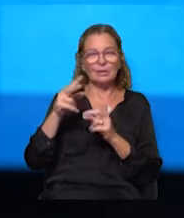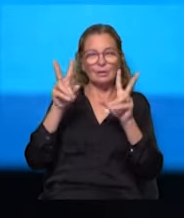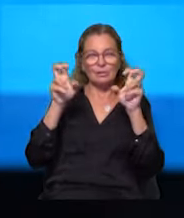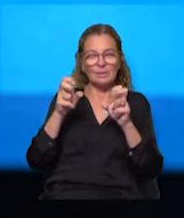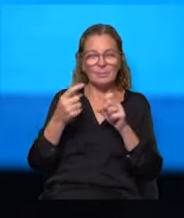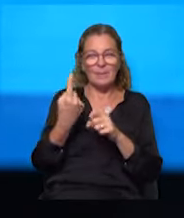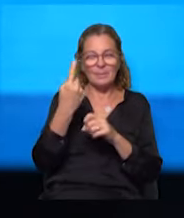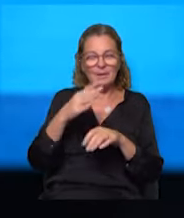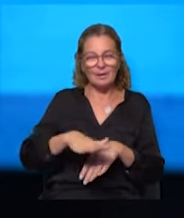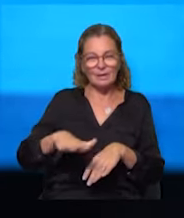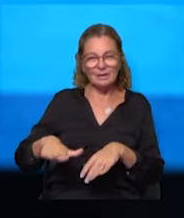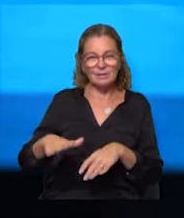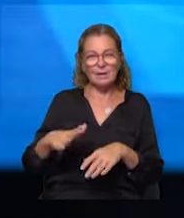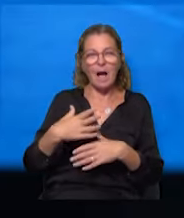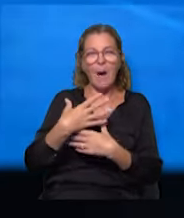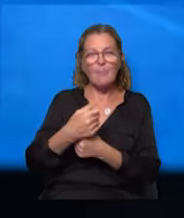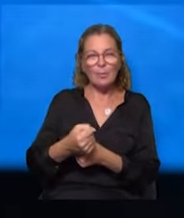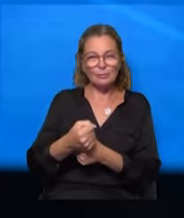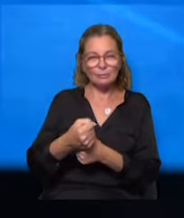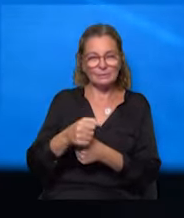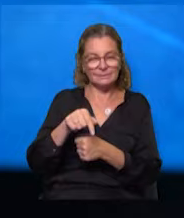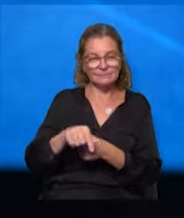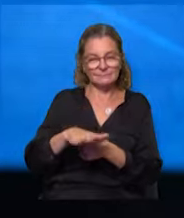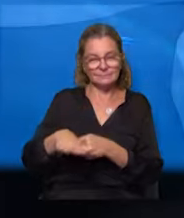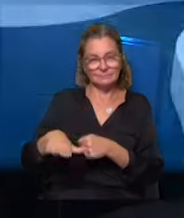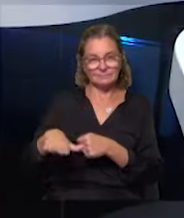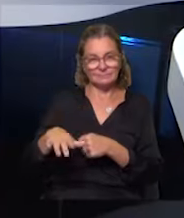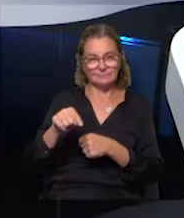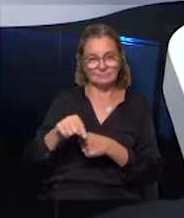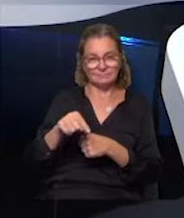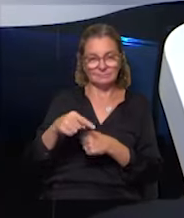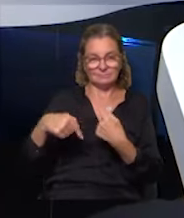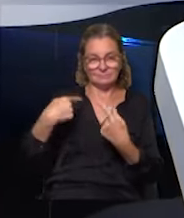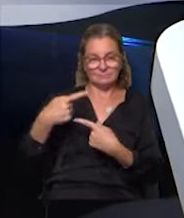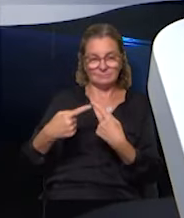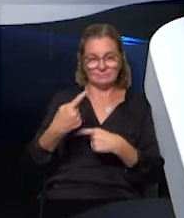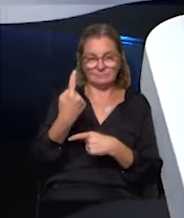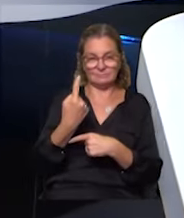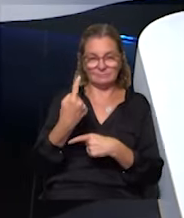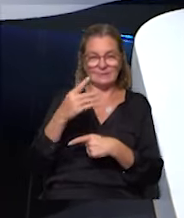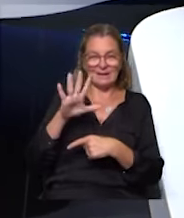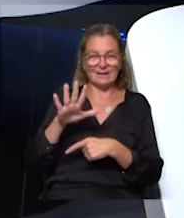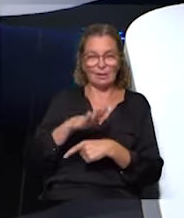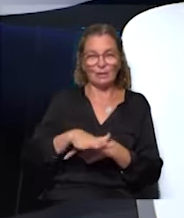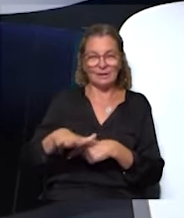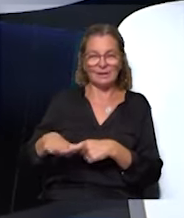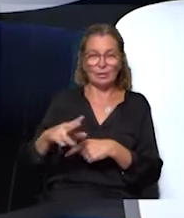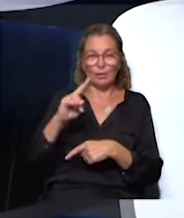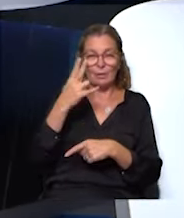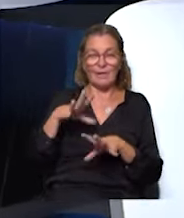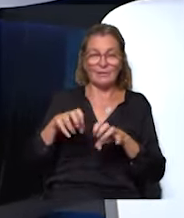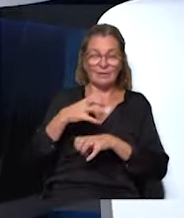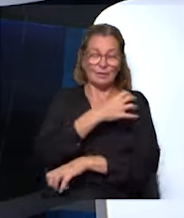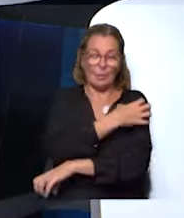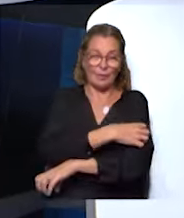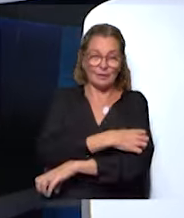de la primera infancia la asistencia a la primera infancia que hoy seguimos teniendo uno de cada cinco niños y niñas en Uruguay viviendo en